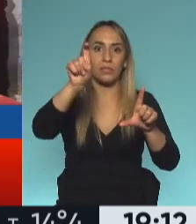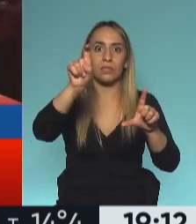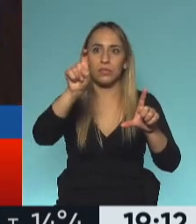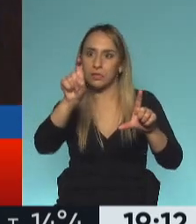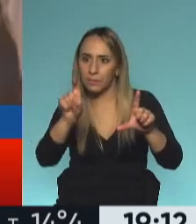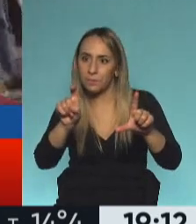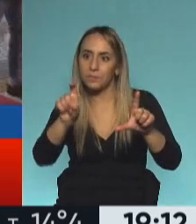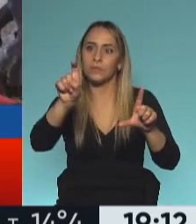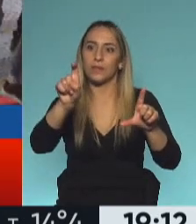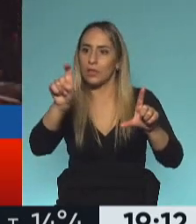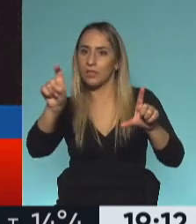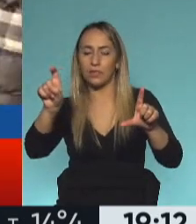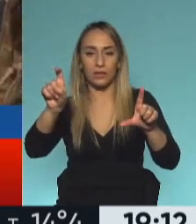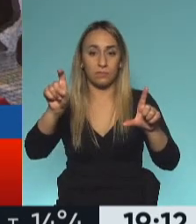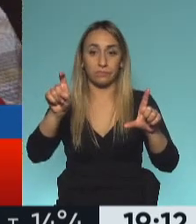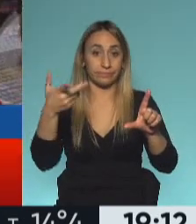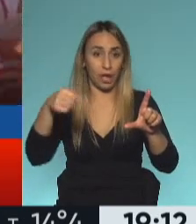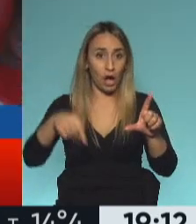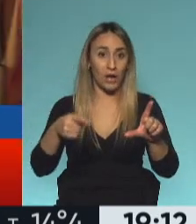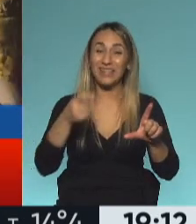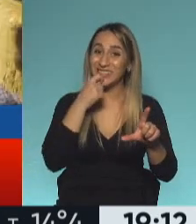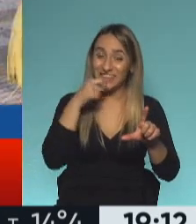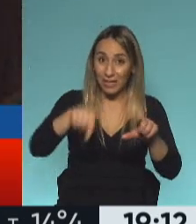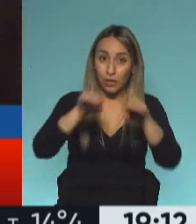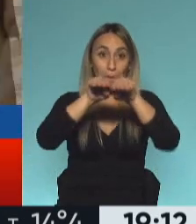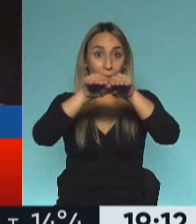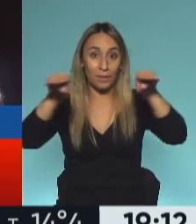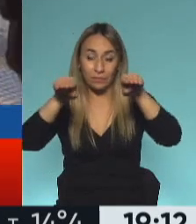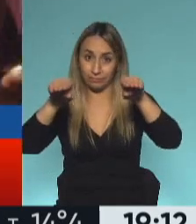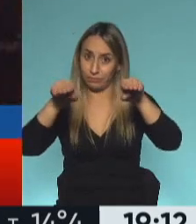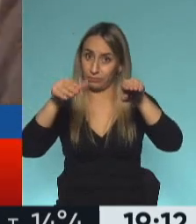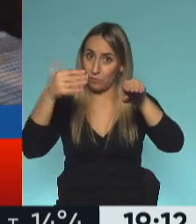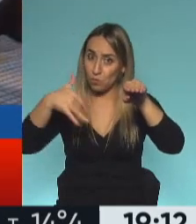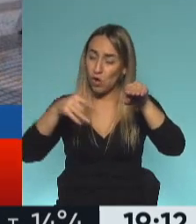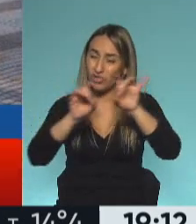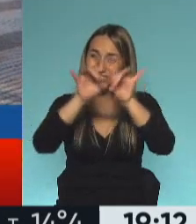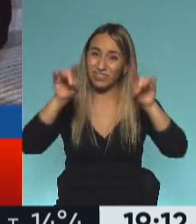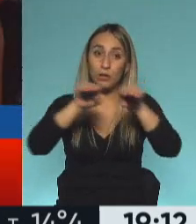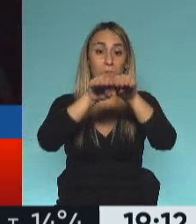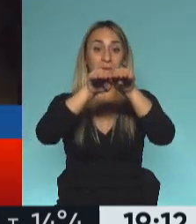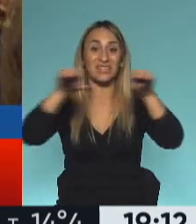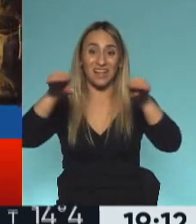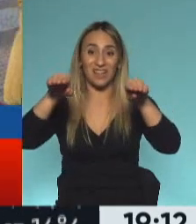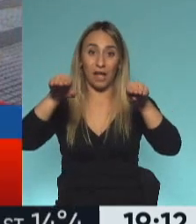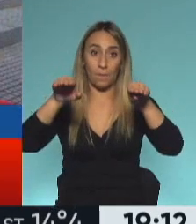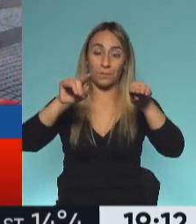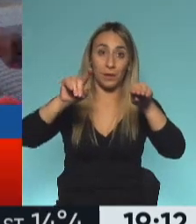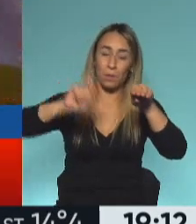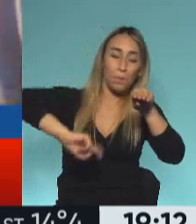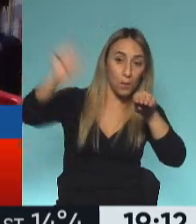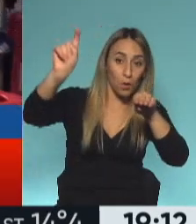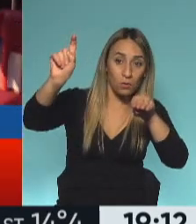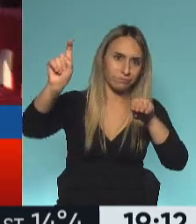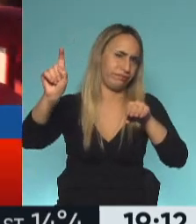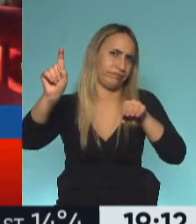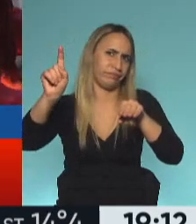fue más alto. Buenísimo, ahora estamos, si esto llega a ser un valle más alto, ¿sí?, esta meseta llega a salir para arriba, vamos